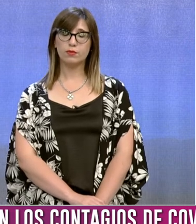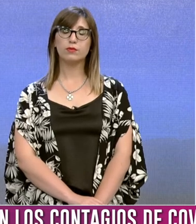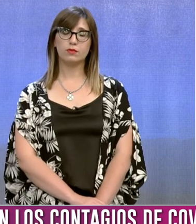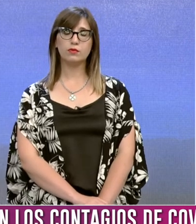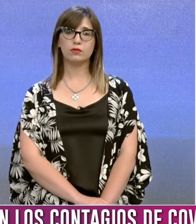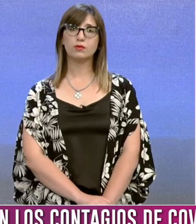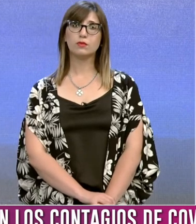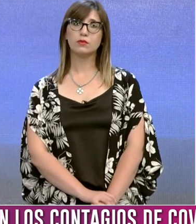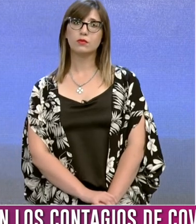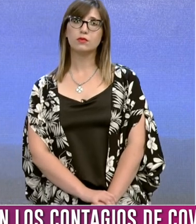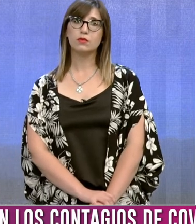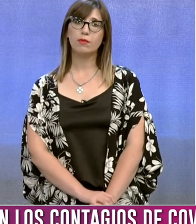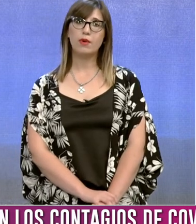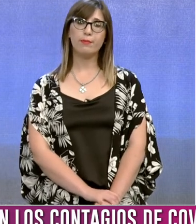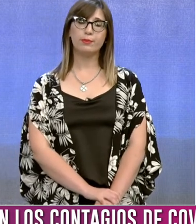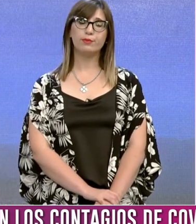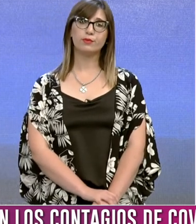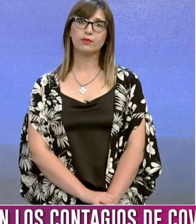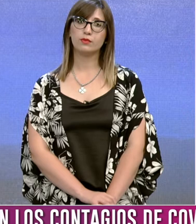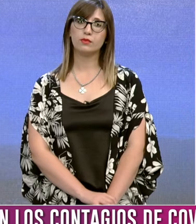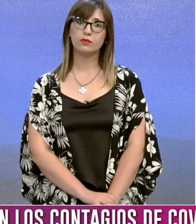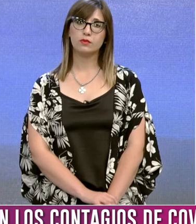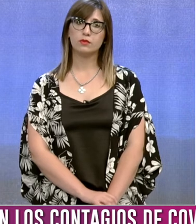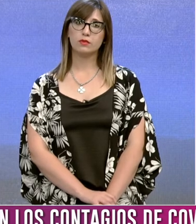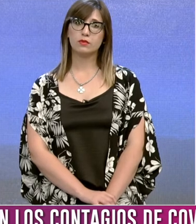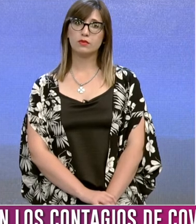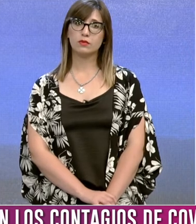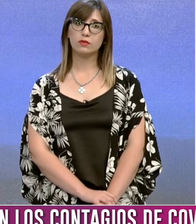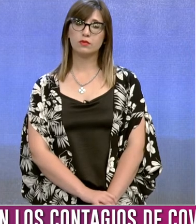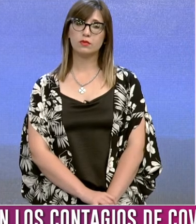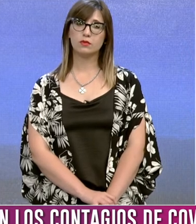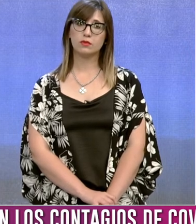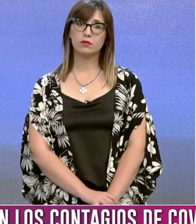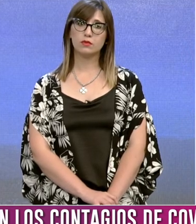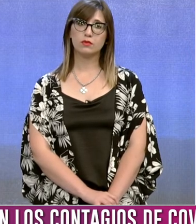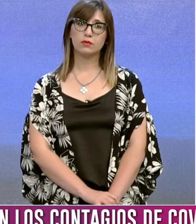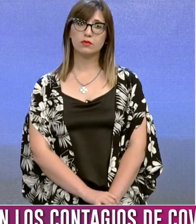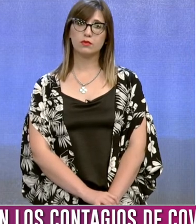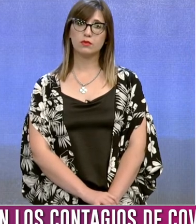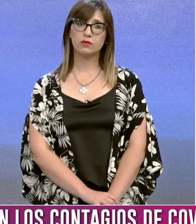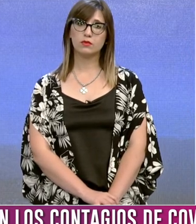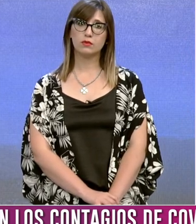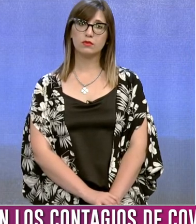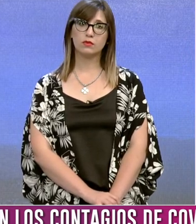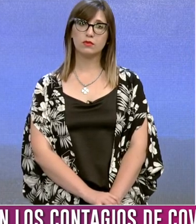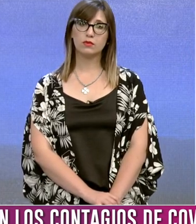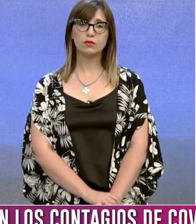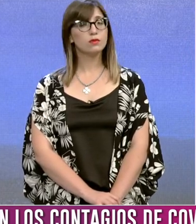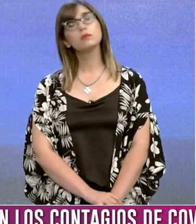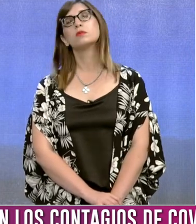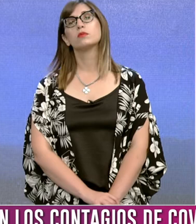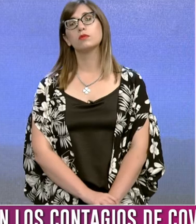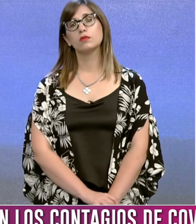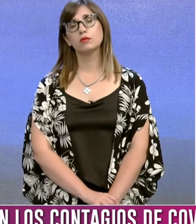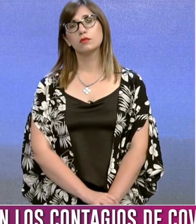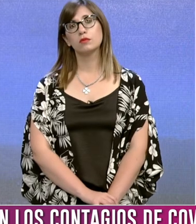esa cama aún está disponible para la sociedad y son parte del sistema que hay de camas en la